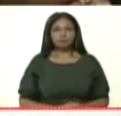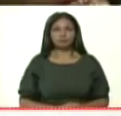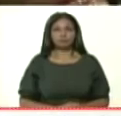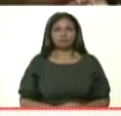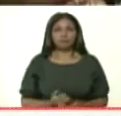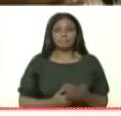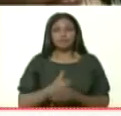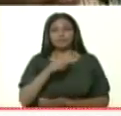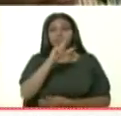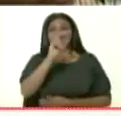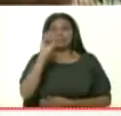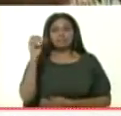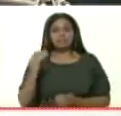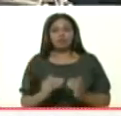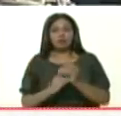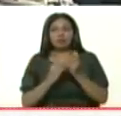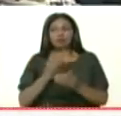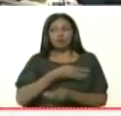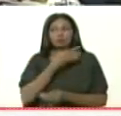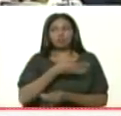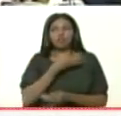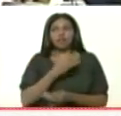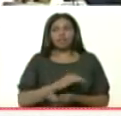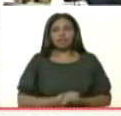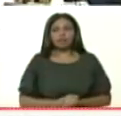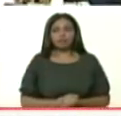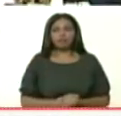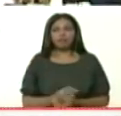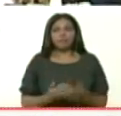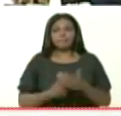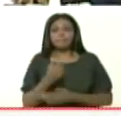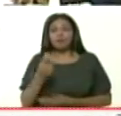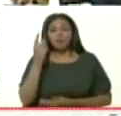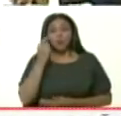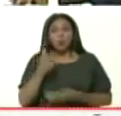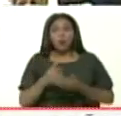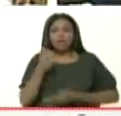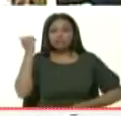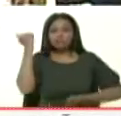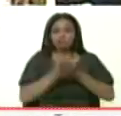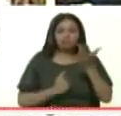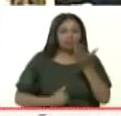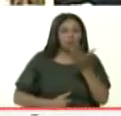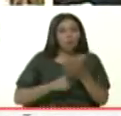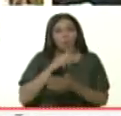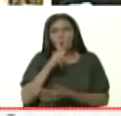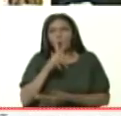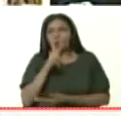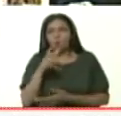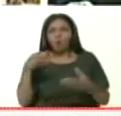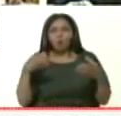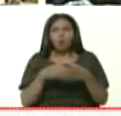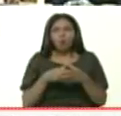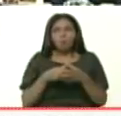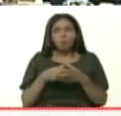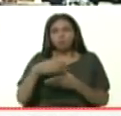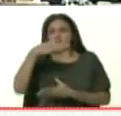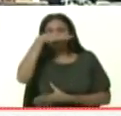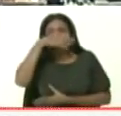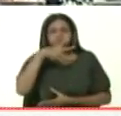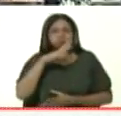Más de 300 líderes sociales, la gran mayoría mujeres asesinadas por grupos de